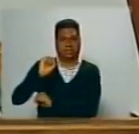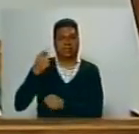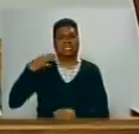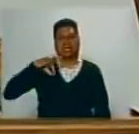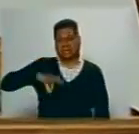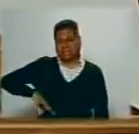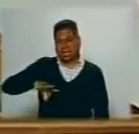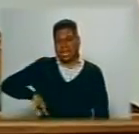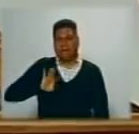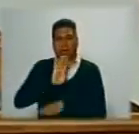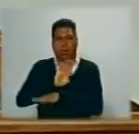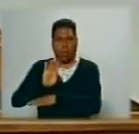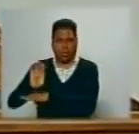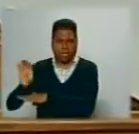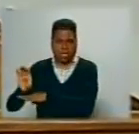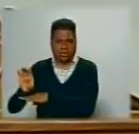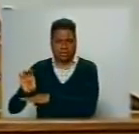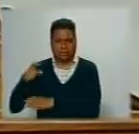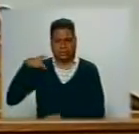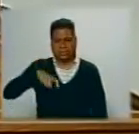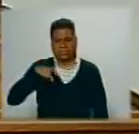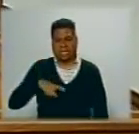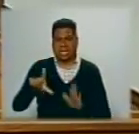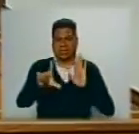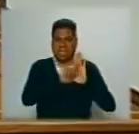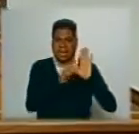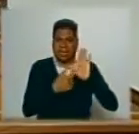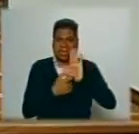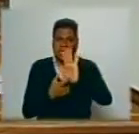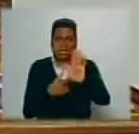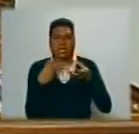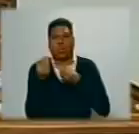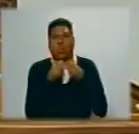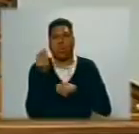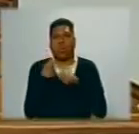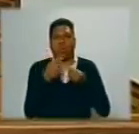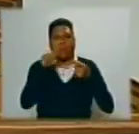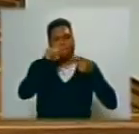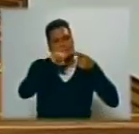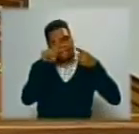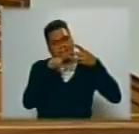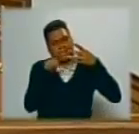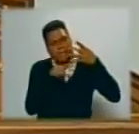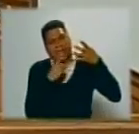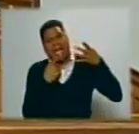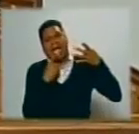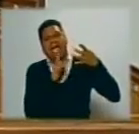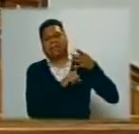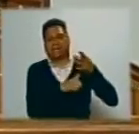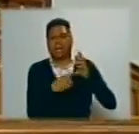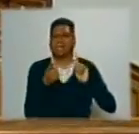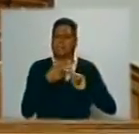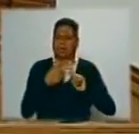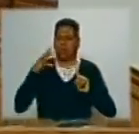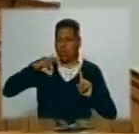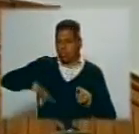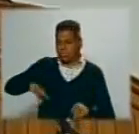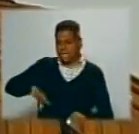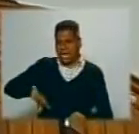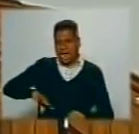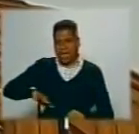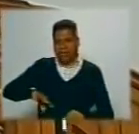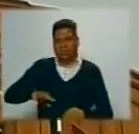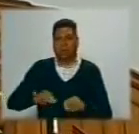salario, la necesidad de que en esta ley incorporemos como un elemento fundamental la defensa del salario de